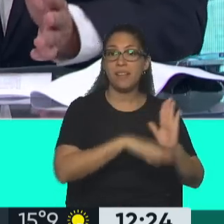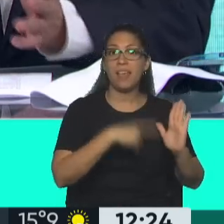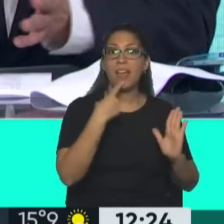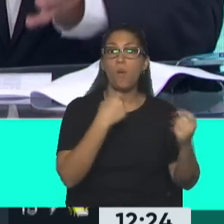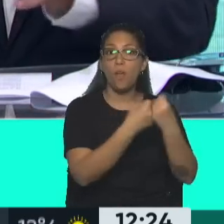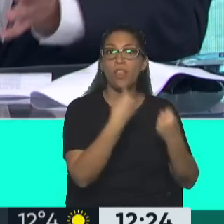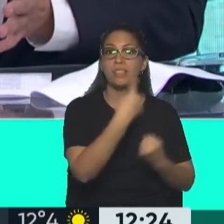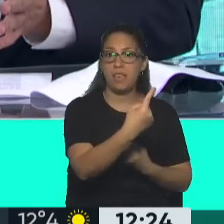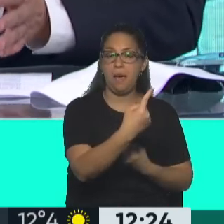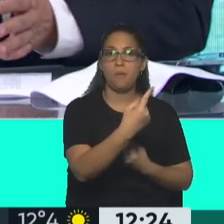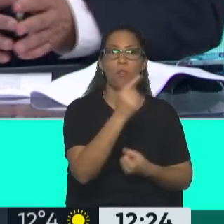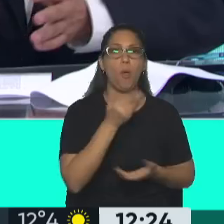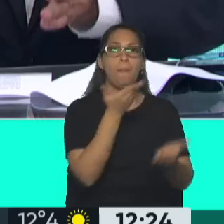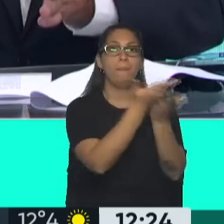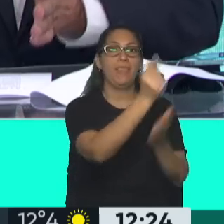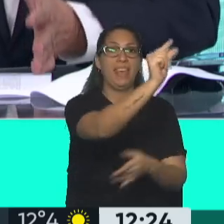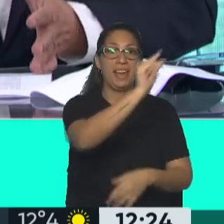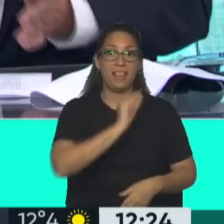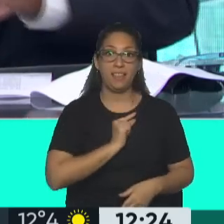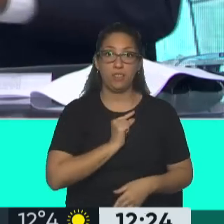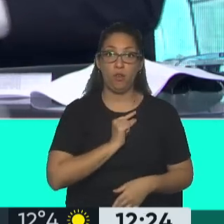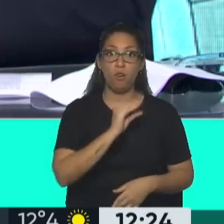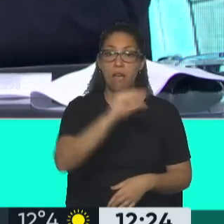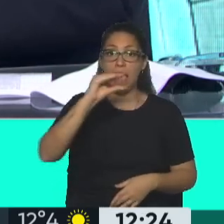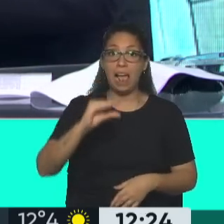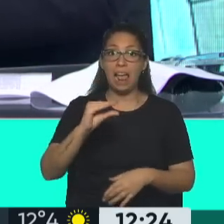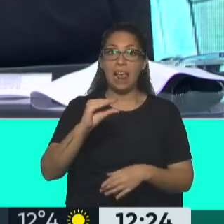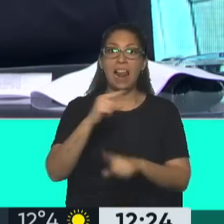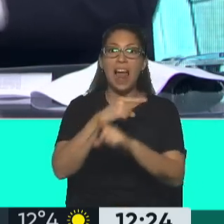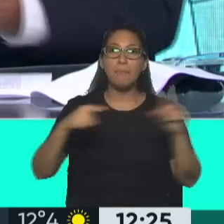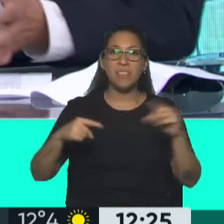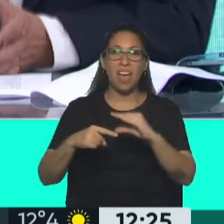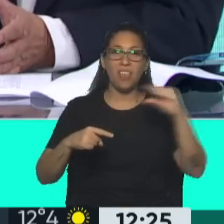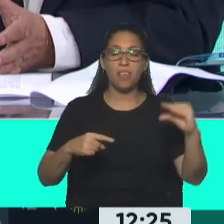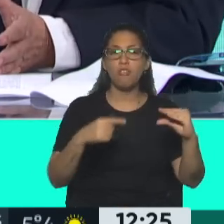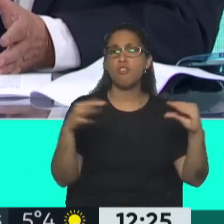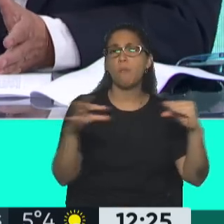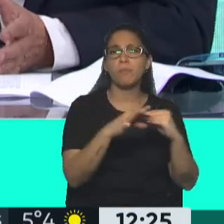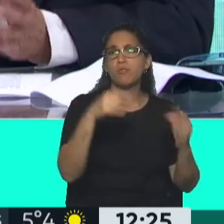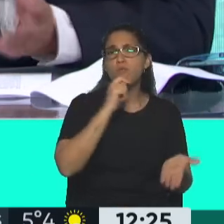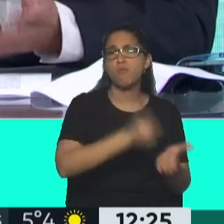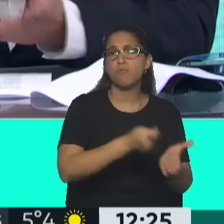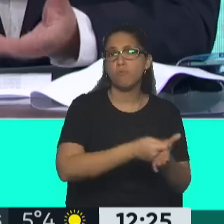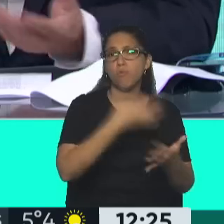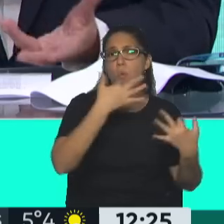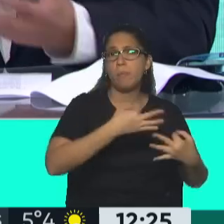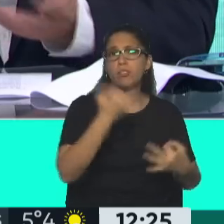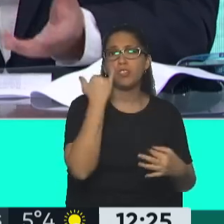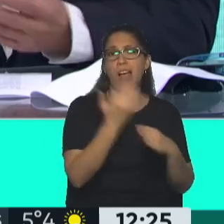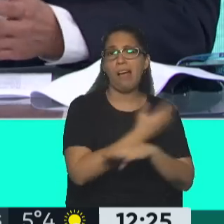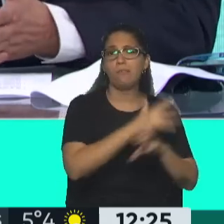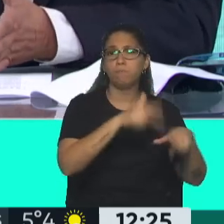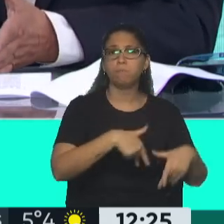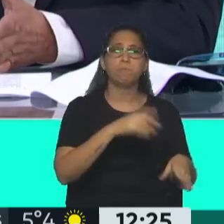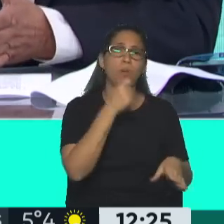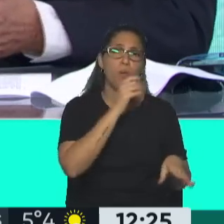mitad, o sea, cuando se pidió el crédito, se dijo la mitad va a ser para el cumplimiento de compromisos que están pactados, es decir, pago de la